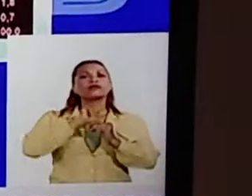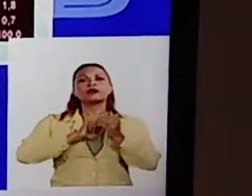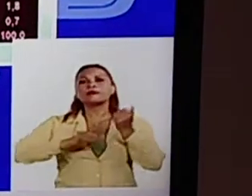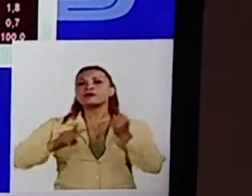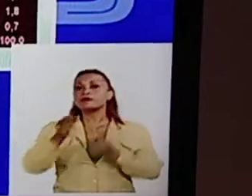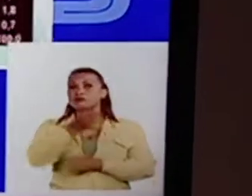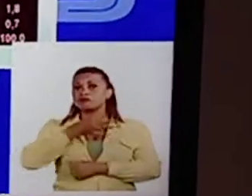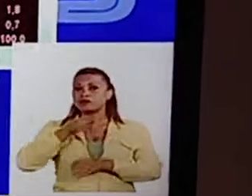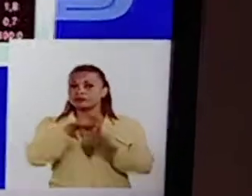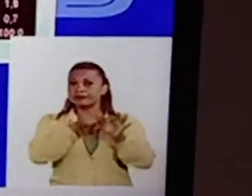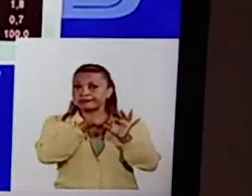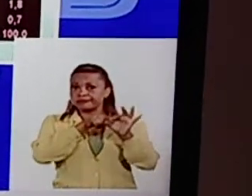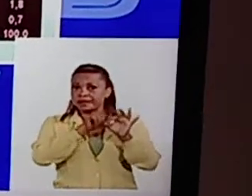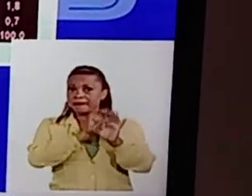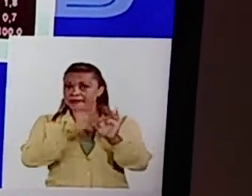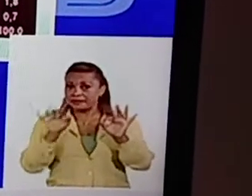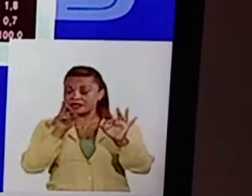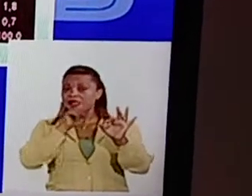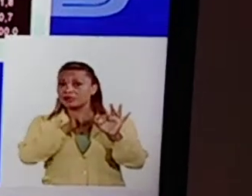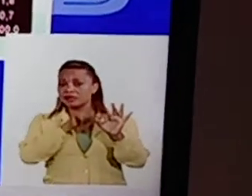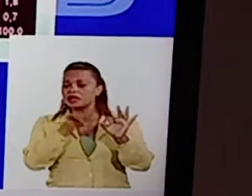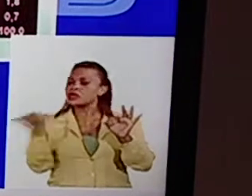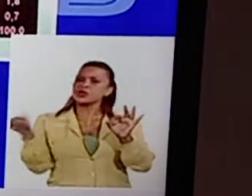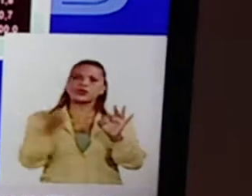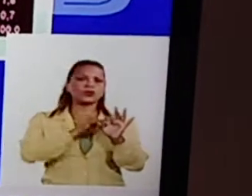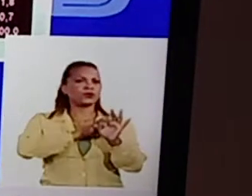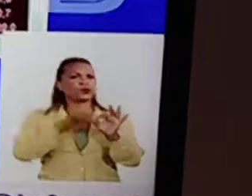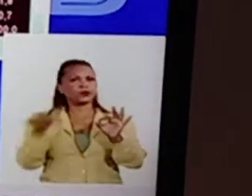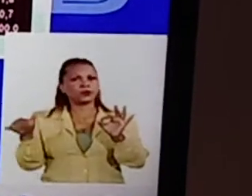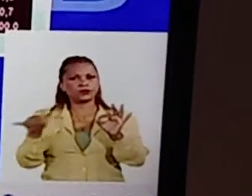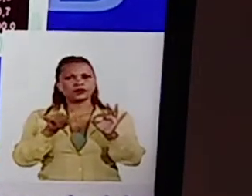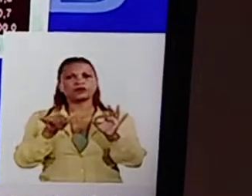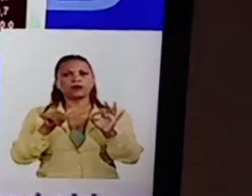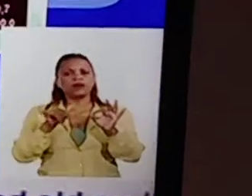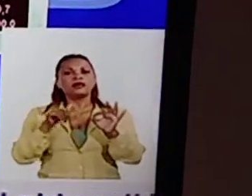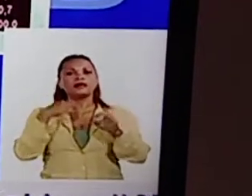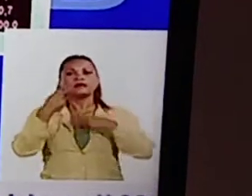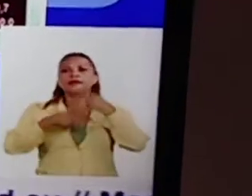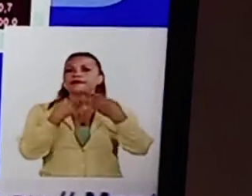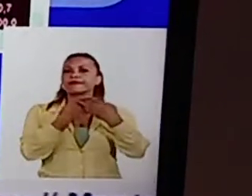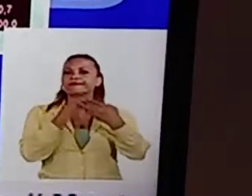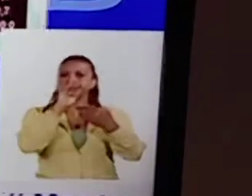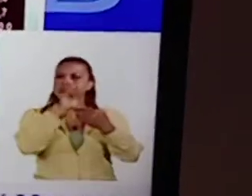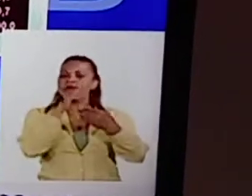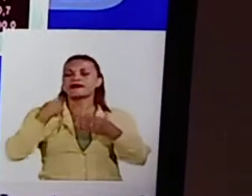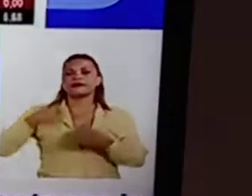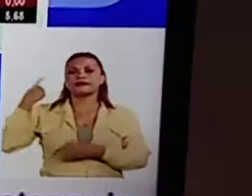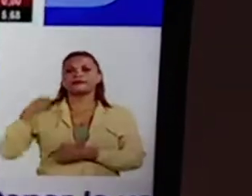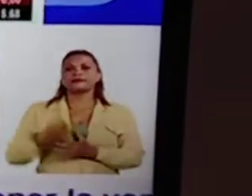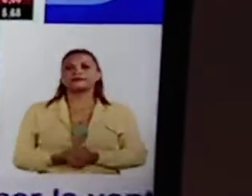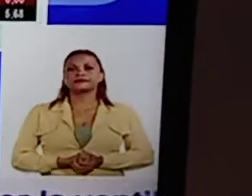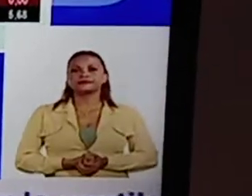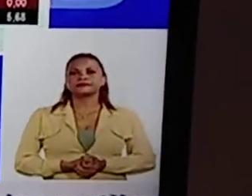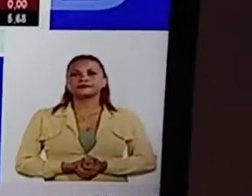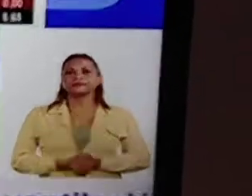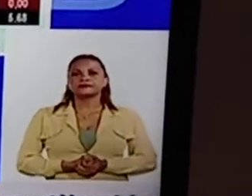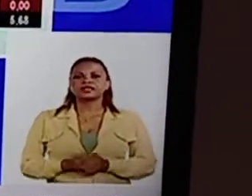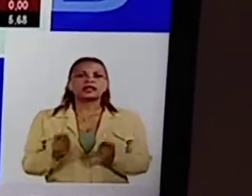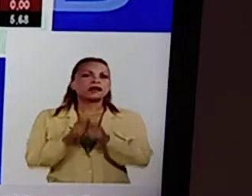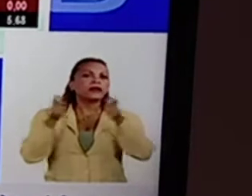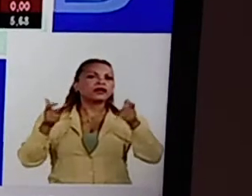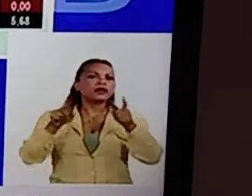especial Isla de la Juventud, que también procesó muestras en el día de ayer. La mayor positividad ayer en la